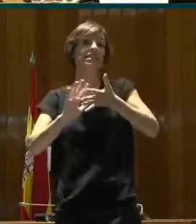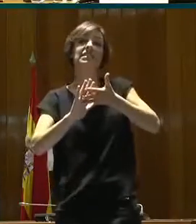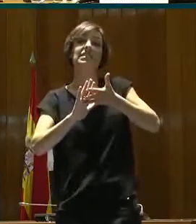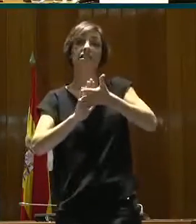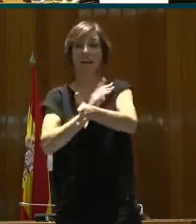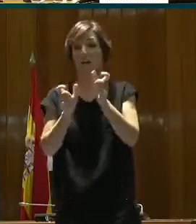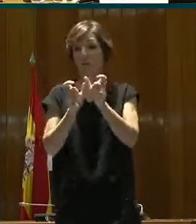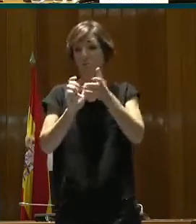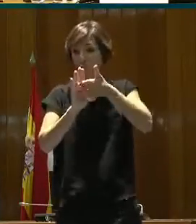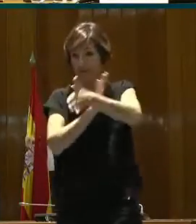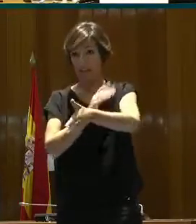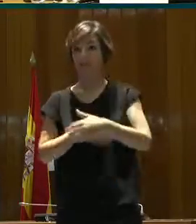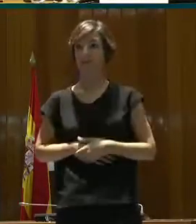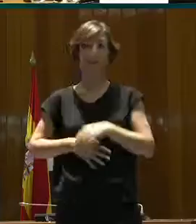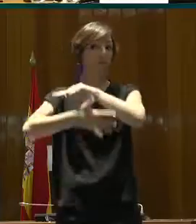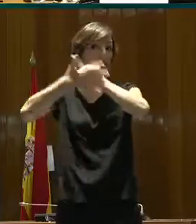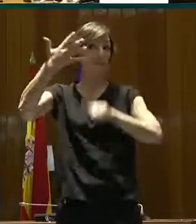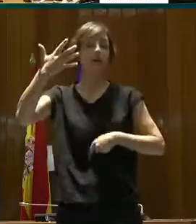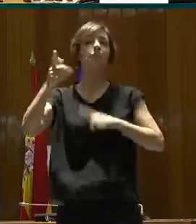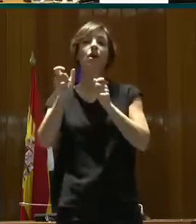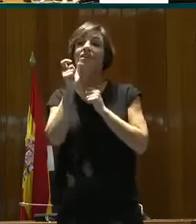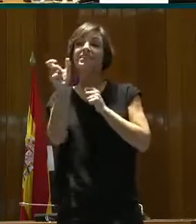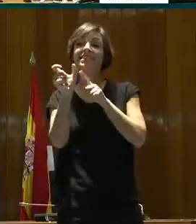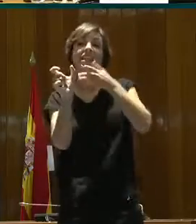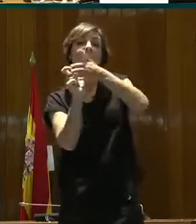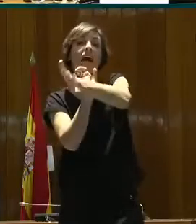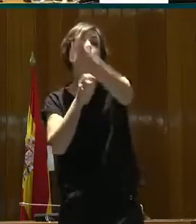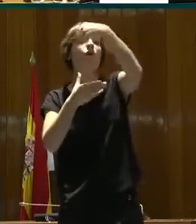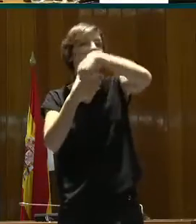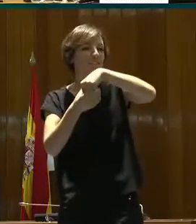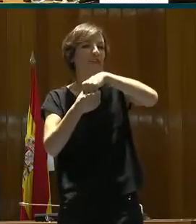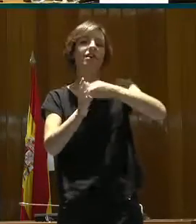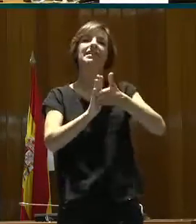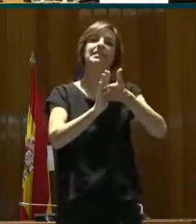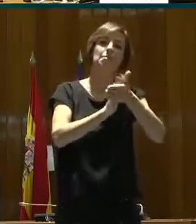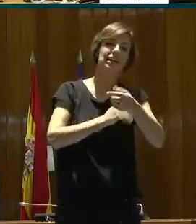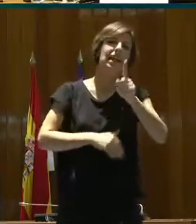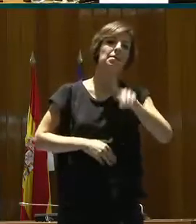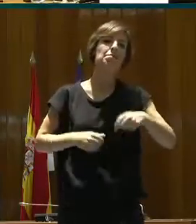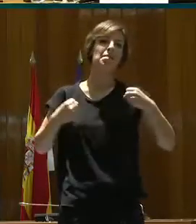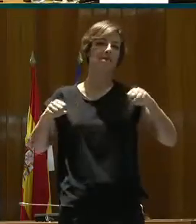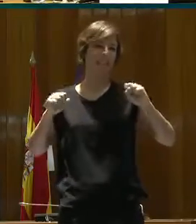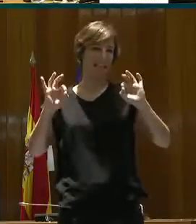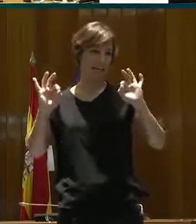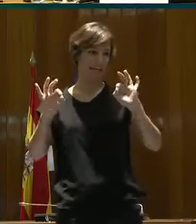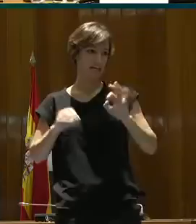significado. Y bajo significado agrupamos semántica y pragmática.